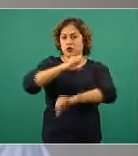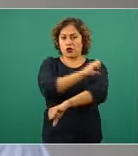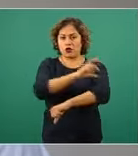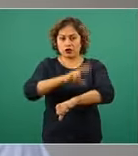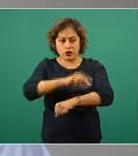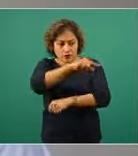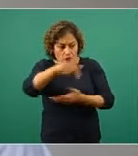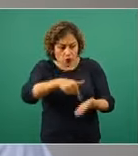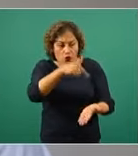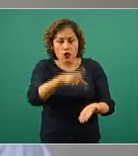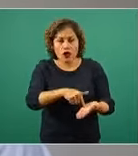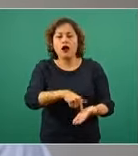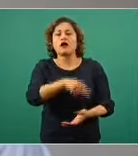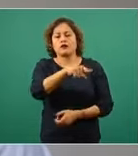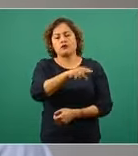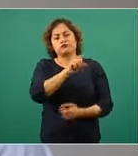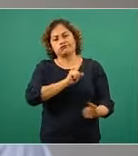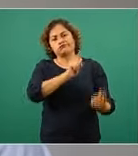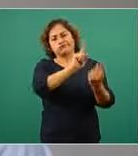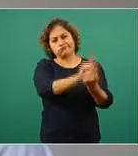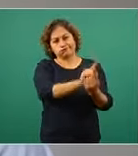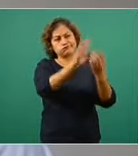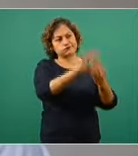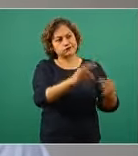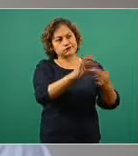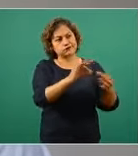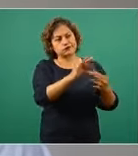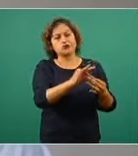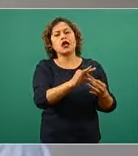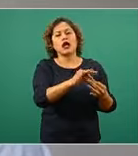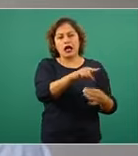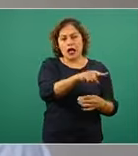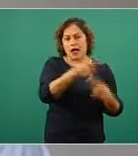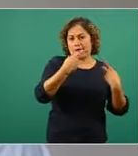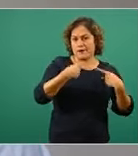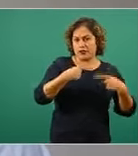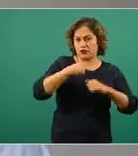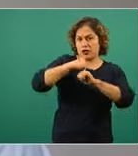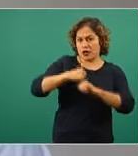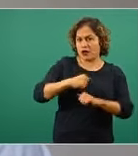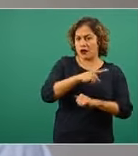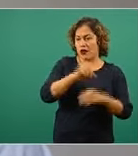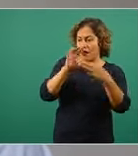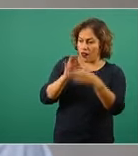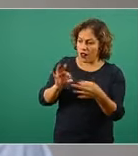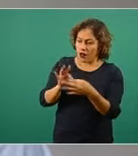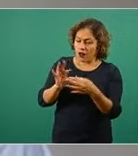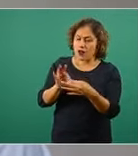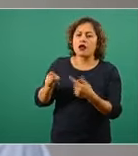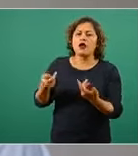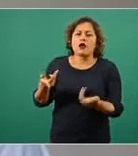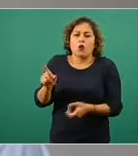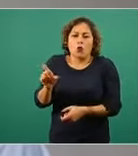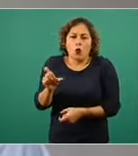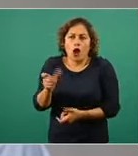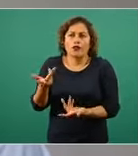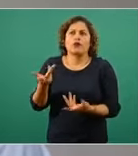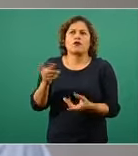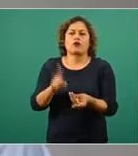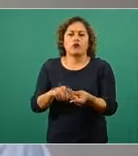de vacunación, va a ser atendida y va a ser canalizada para que efectivamente pueda recibir su